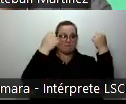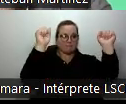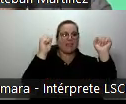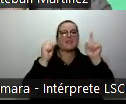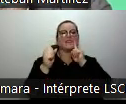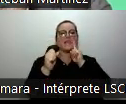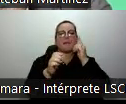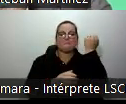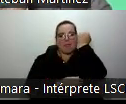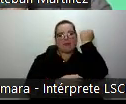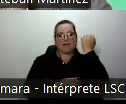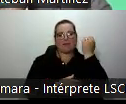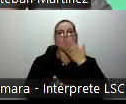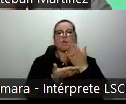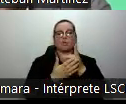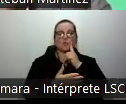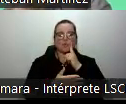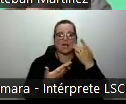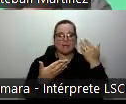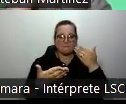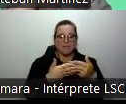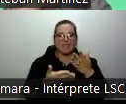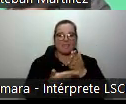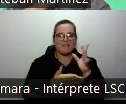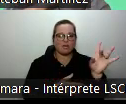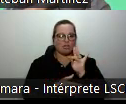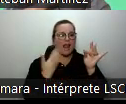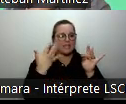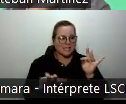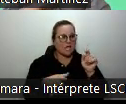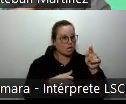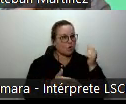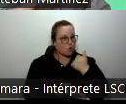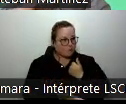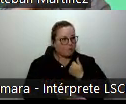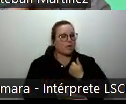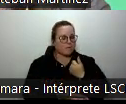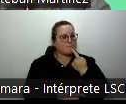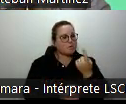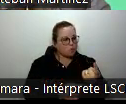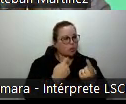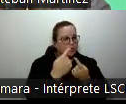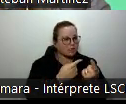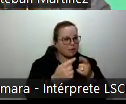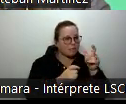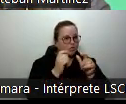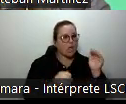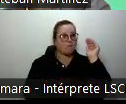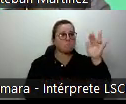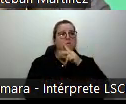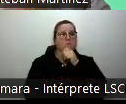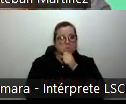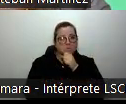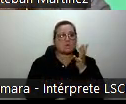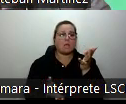meta lo primero que deberías hacer es encontrar a alguien que ya cumplió con esa meta habla con personas más grandes que tú eh o